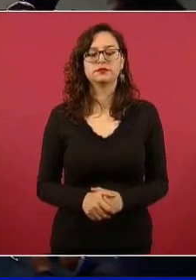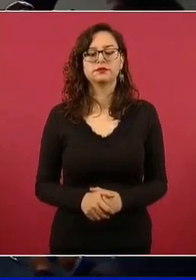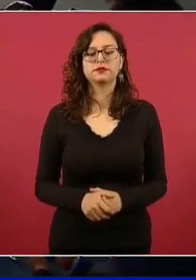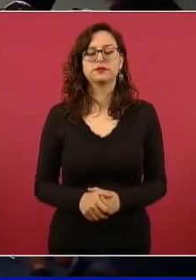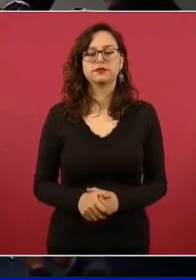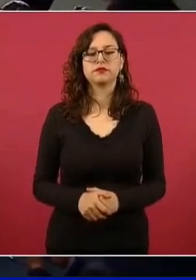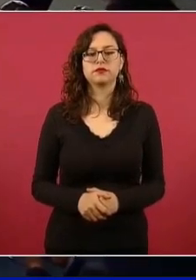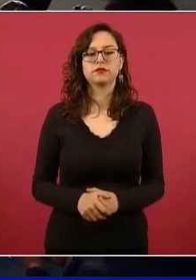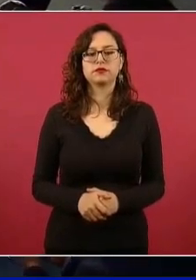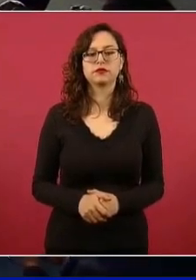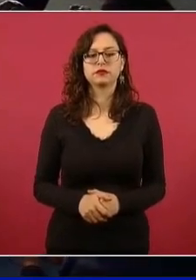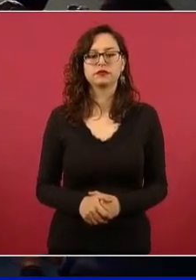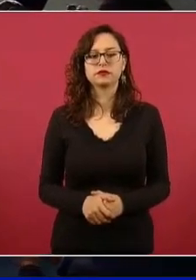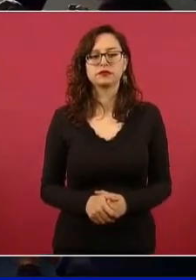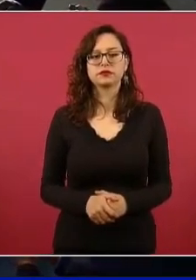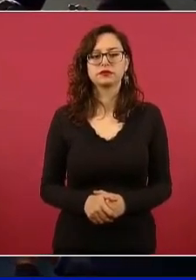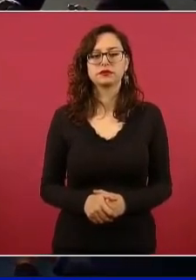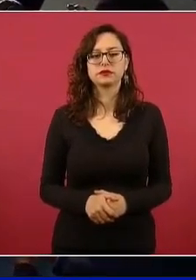Sí.